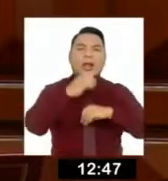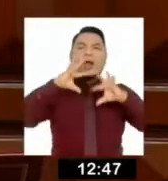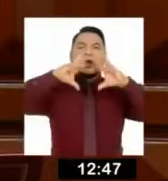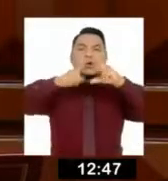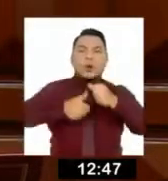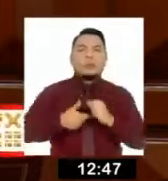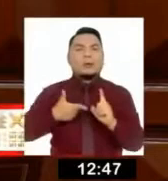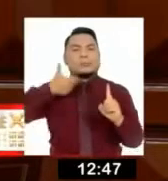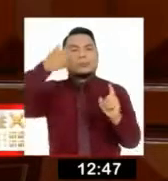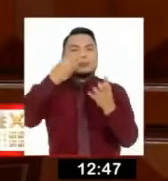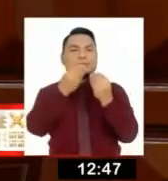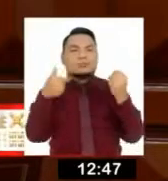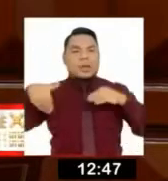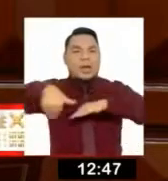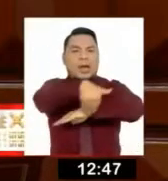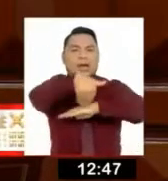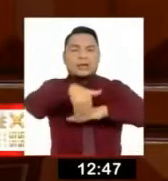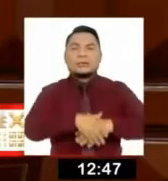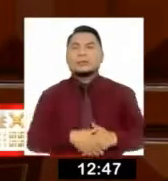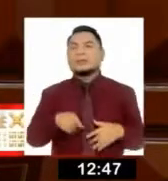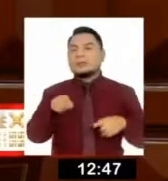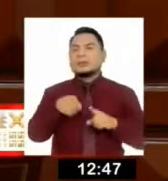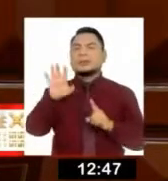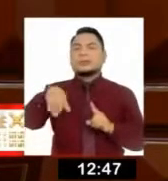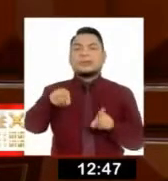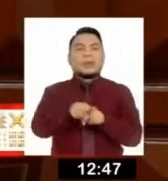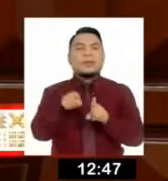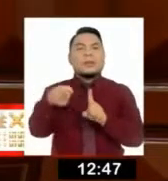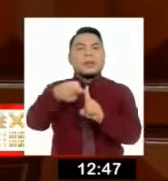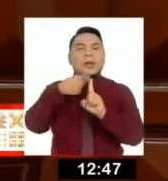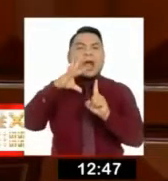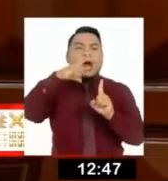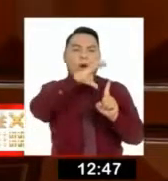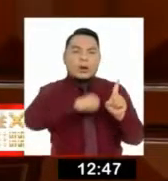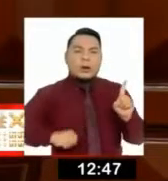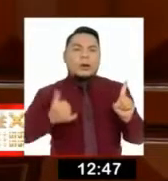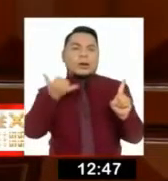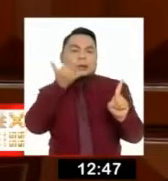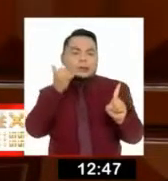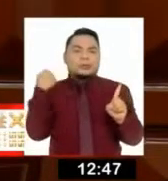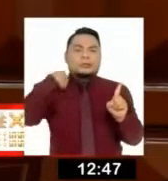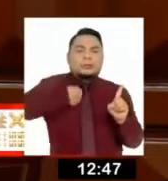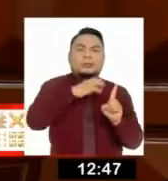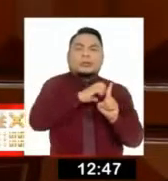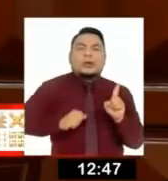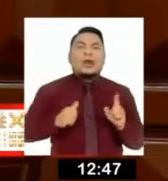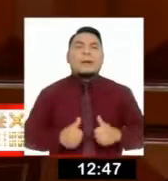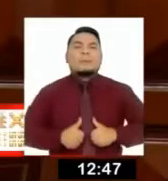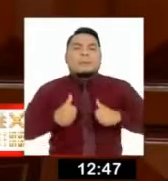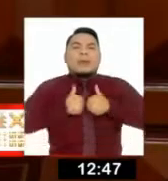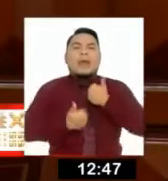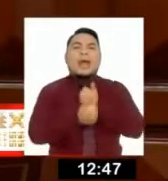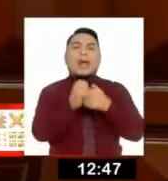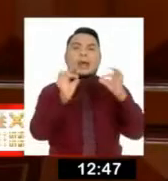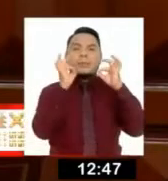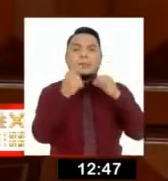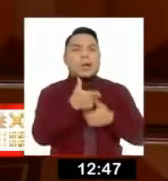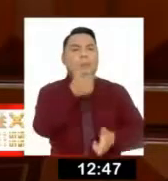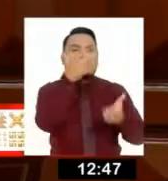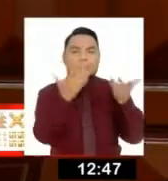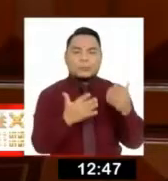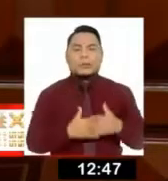robos callejeros. Las agresiones a la integridad física de las personas y a sus vidas. Nosotros